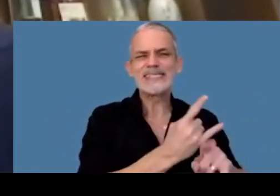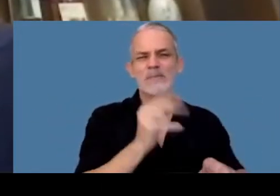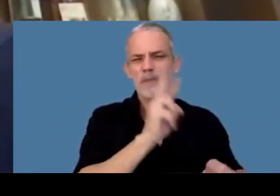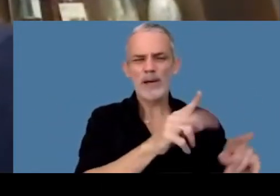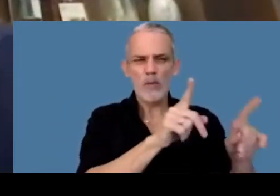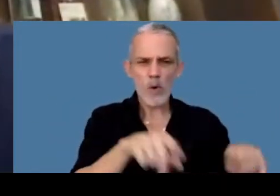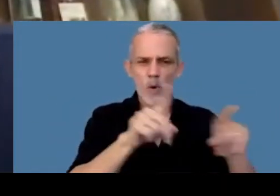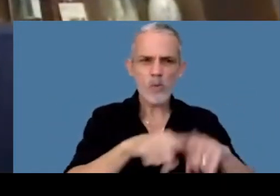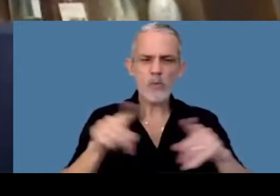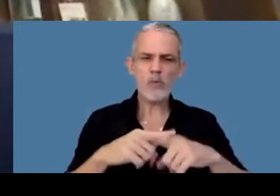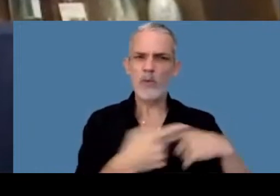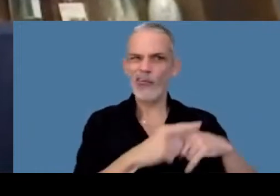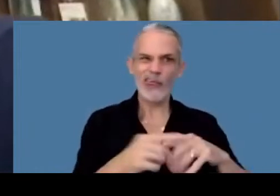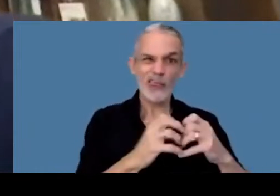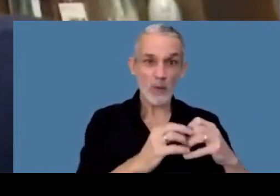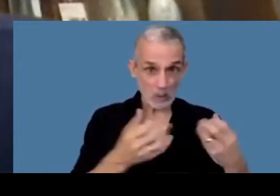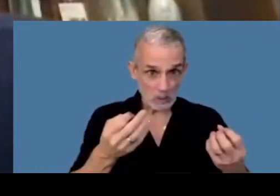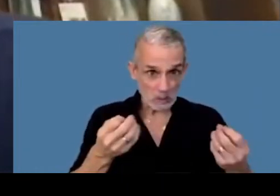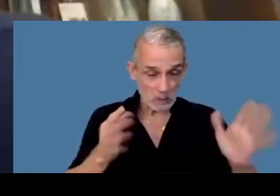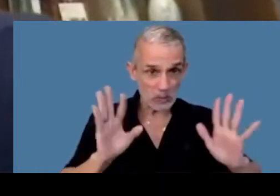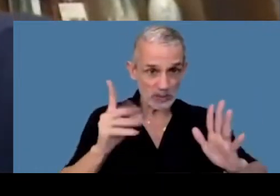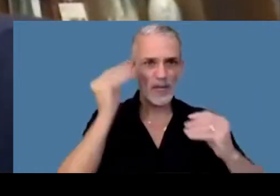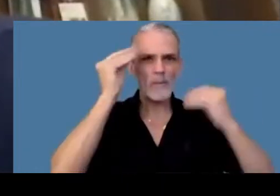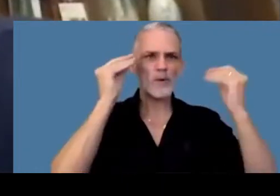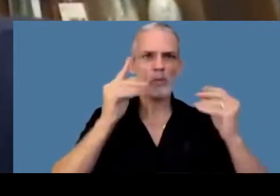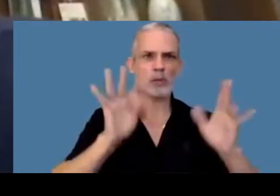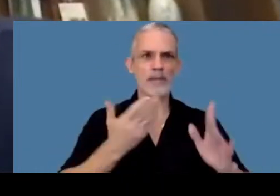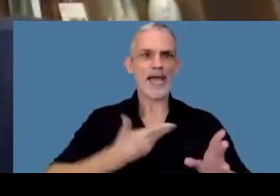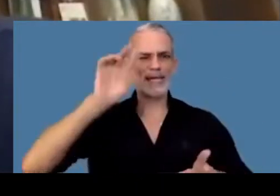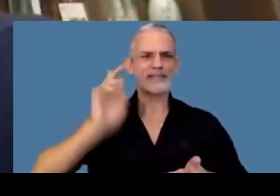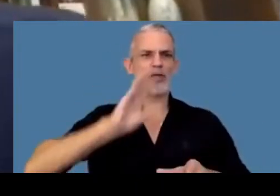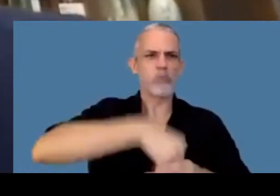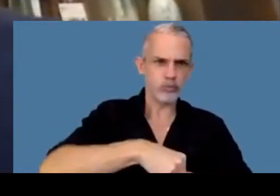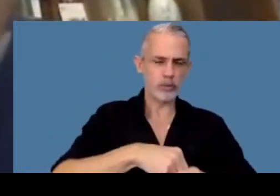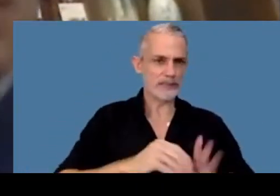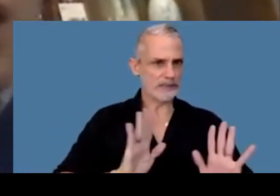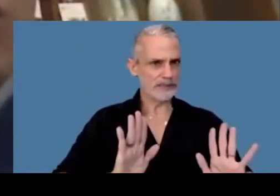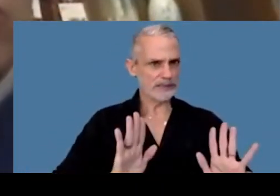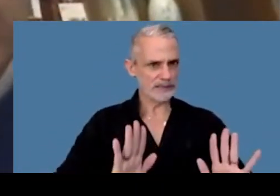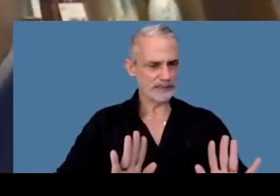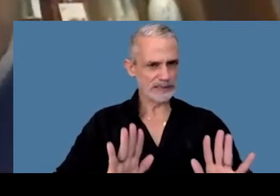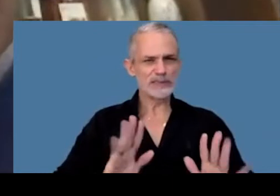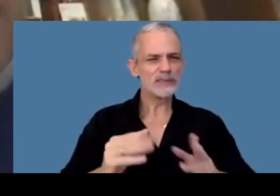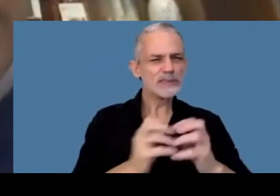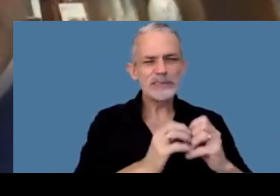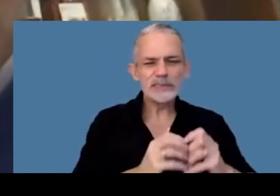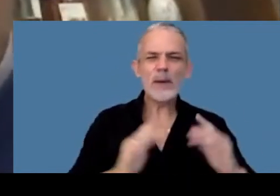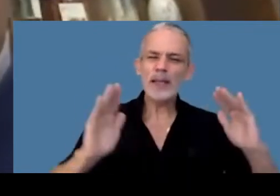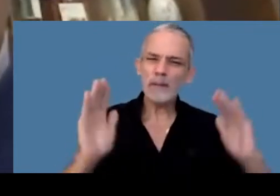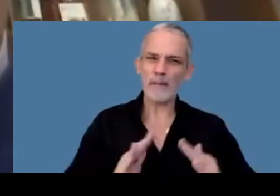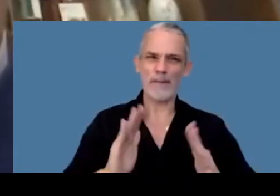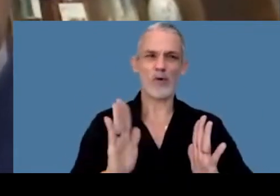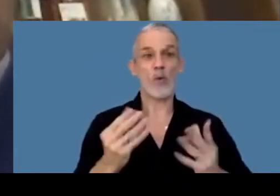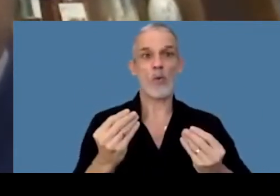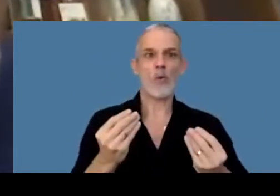que no digo que no hay que preocuparse por la injerencia del Estado, pero se debate menos las